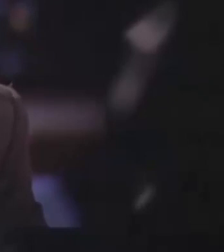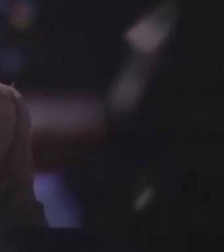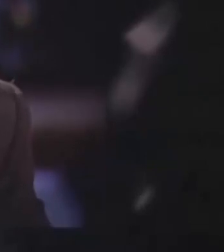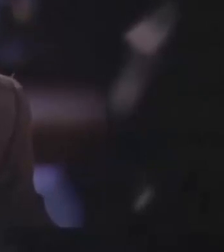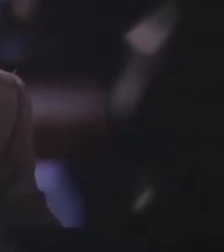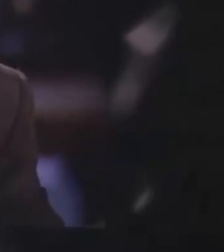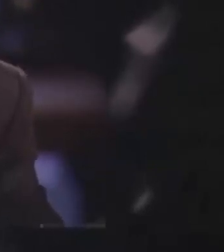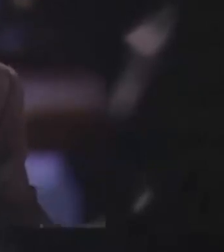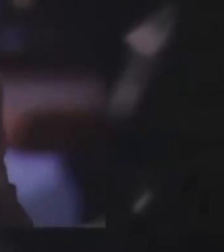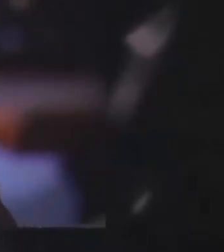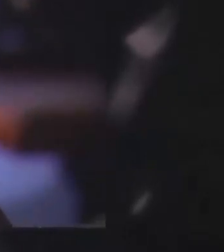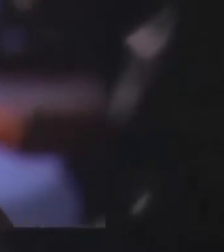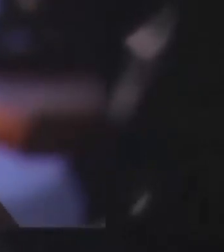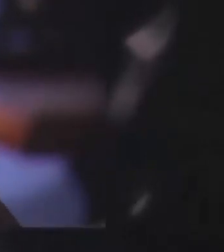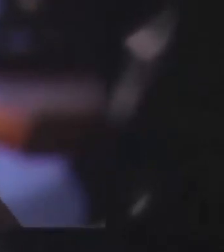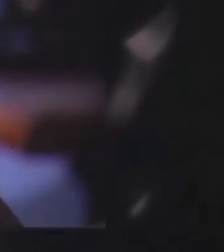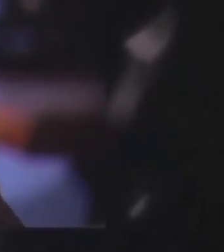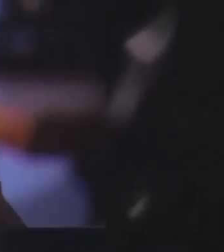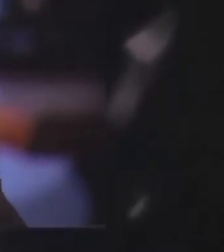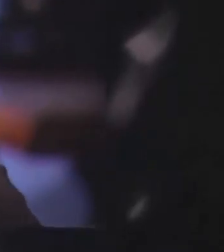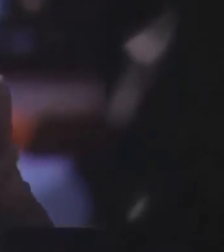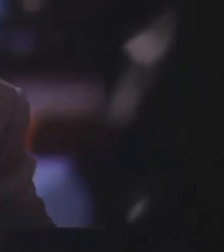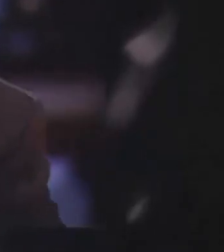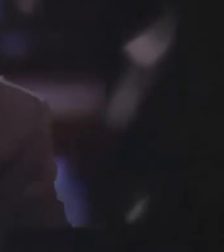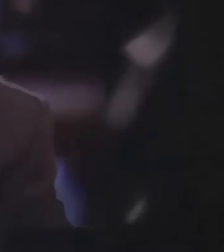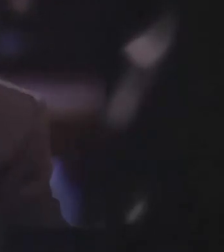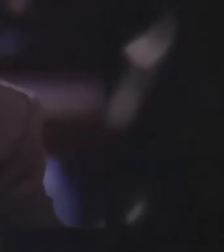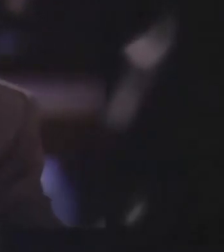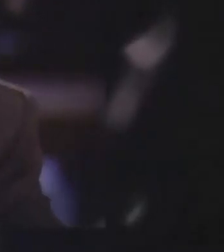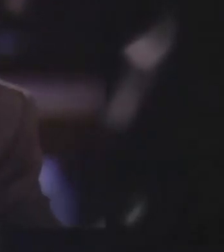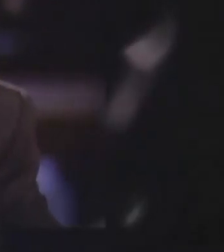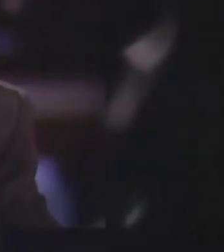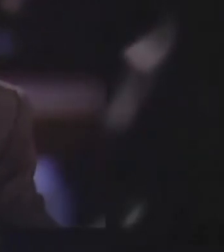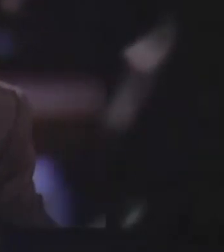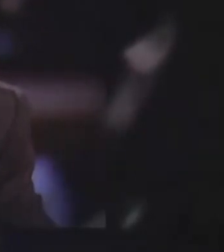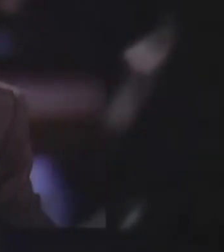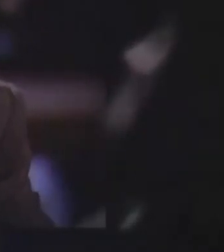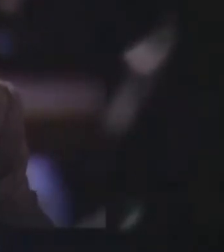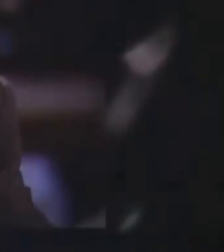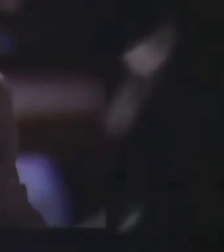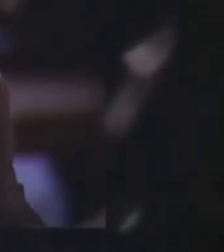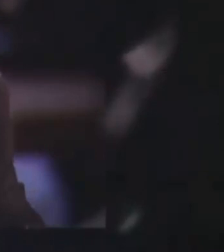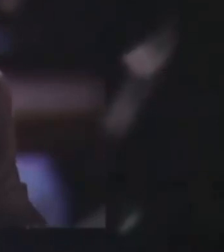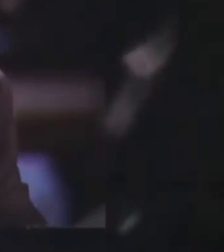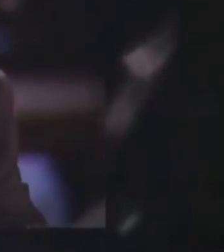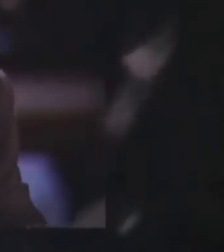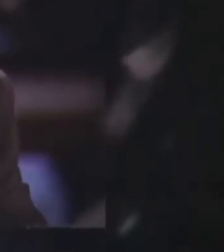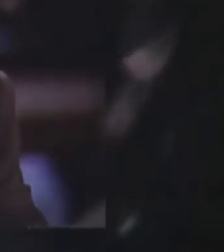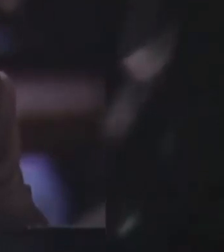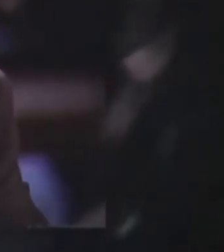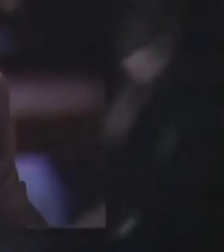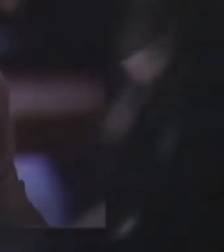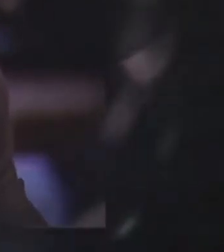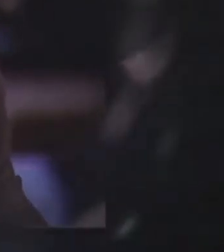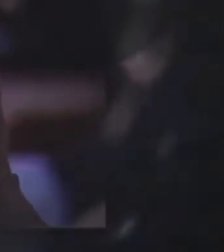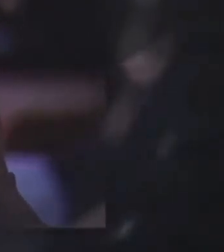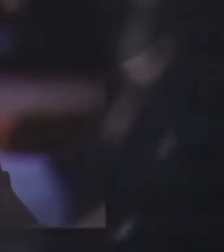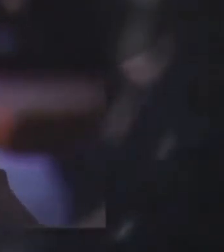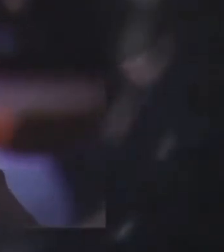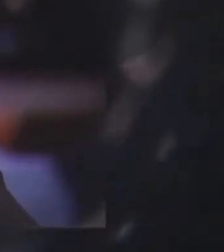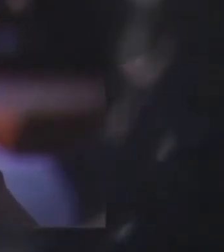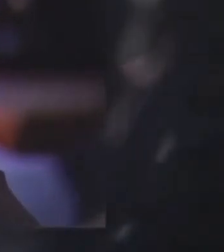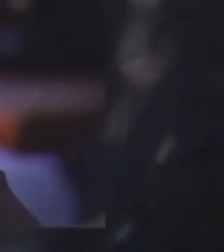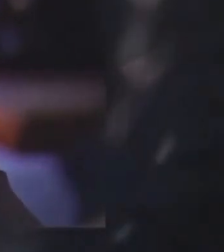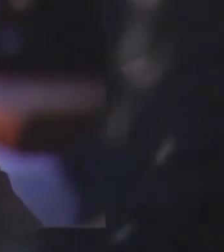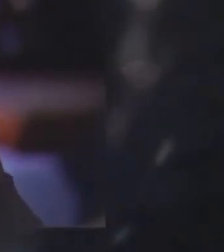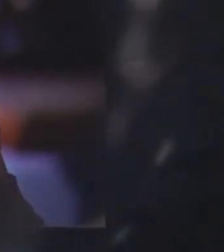a un señor que estaba delante mío y se puso a leer como mienten estos comunistas ese por qué lo hicieron porque